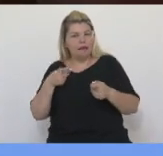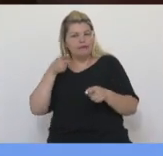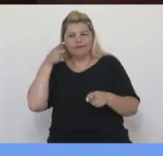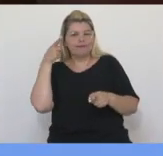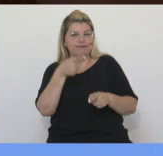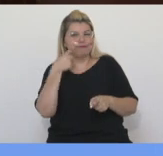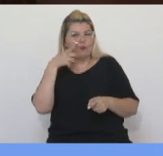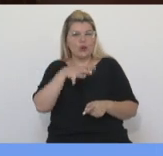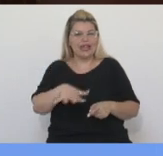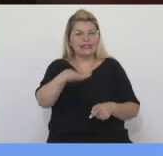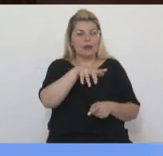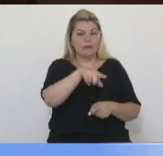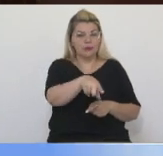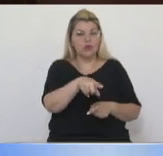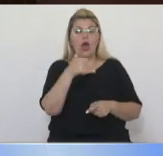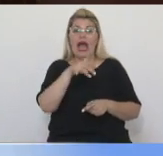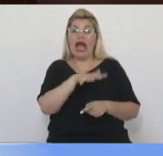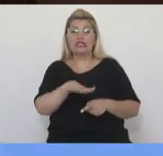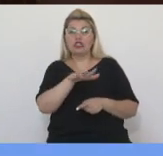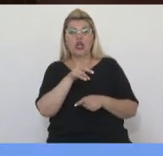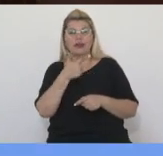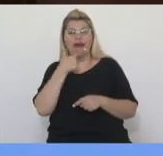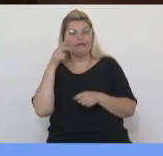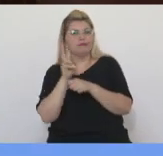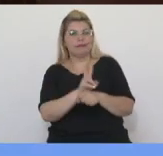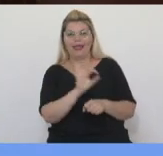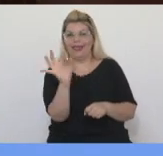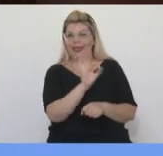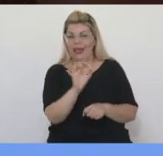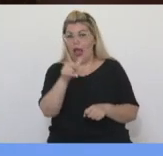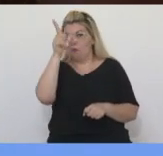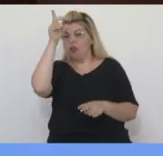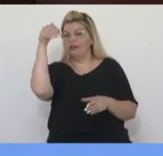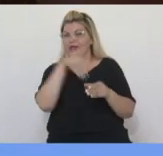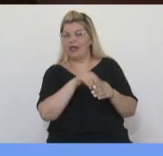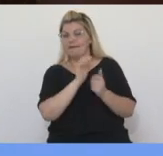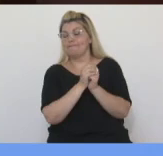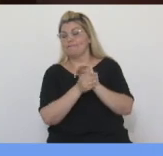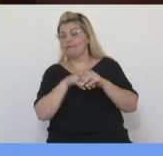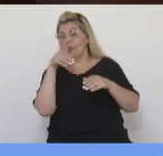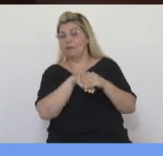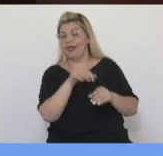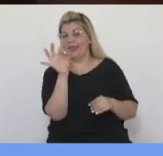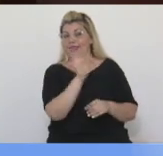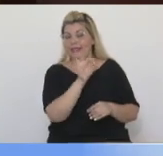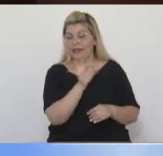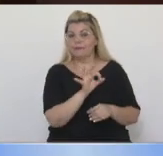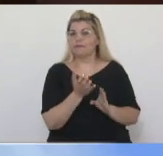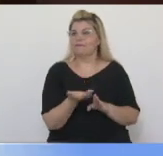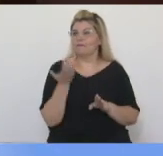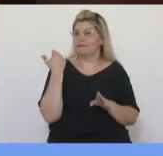se generan zonas liberadas no actúa la policía ni la justicia hace 20